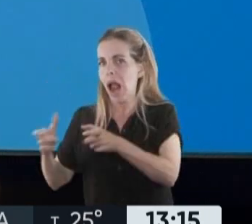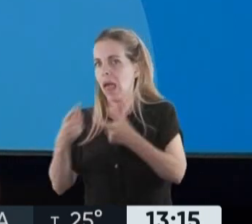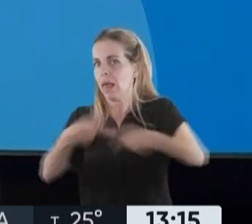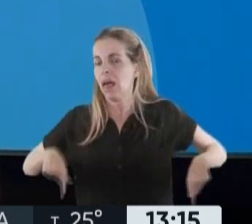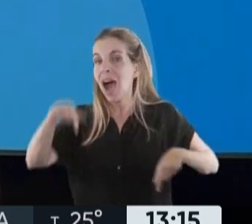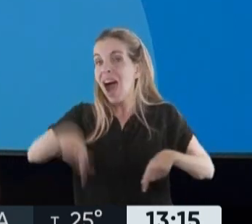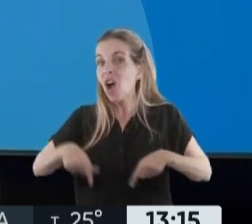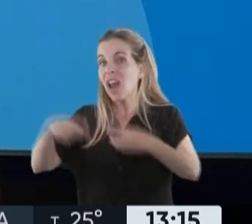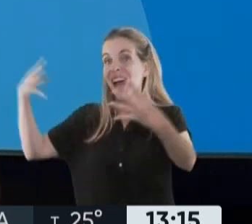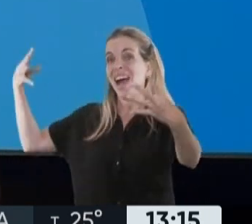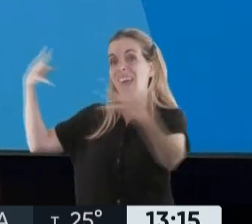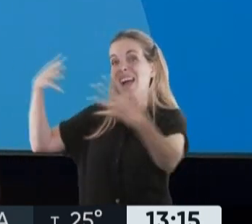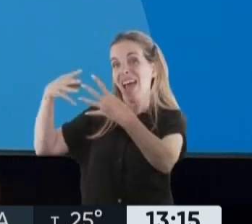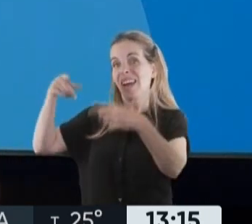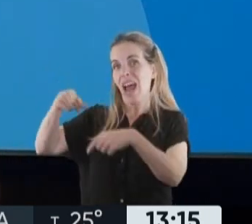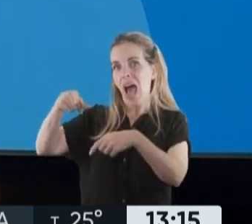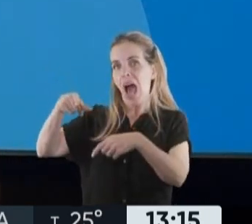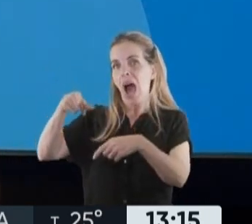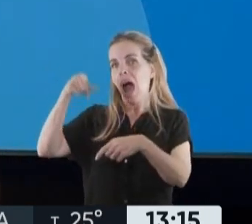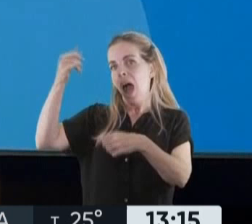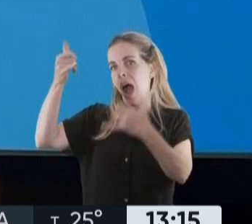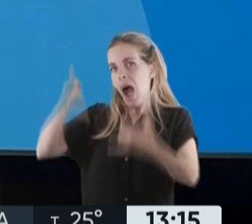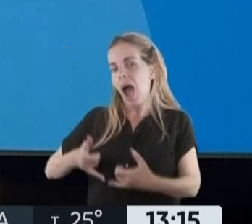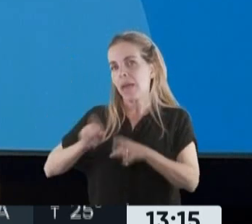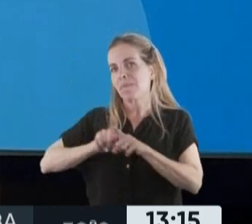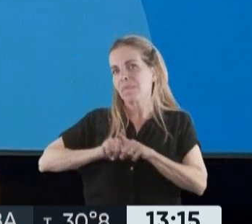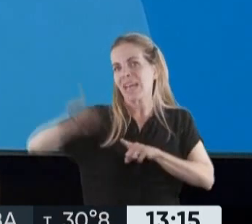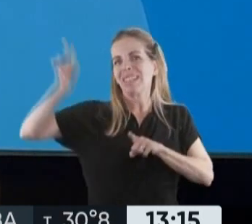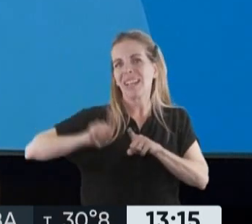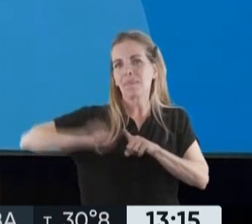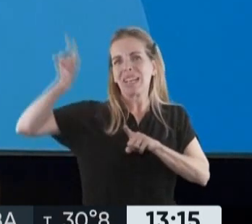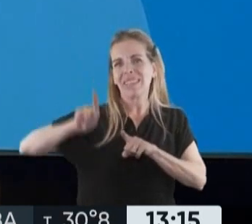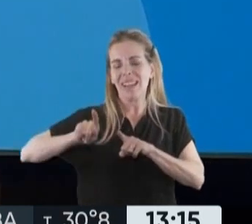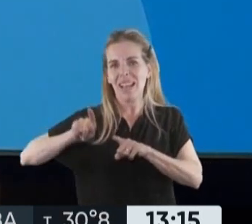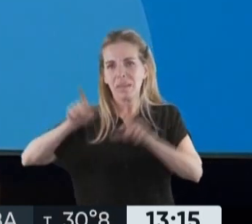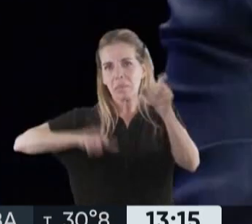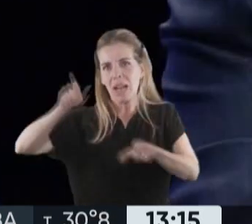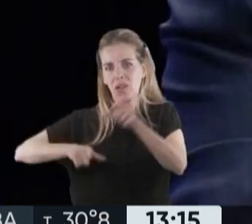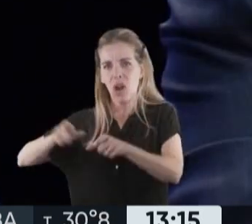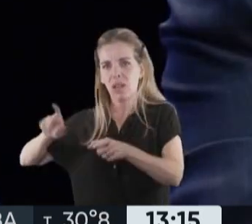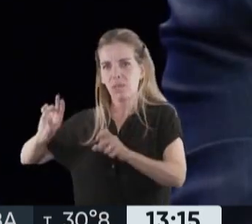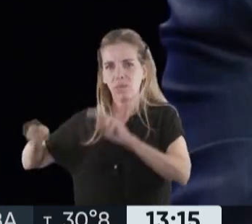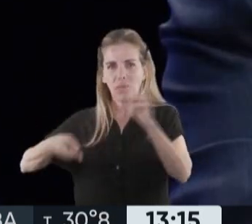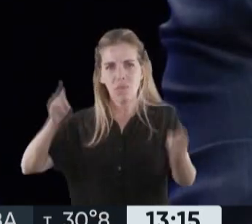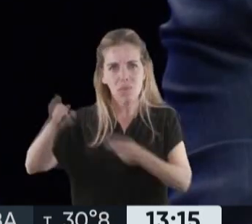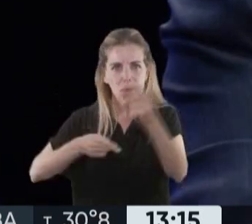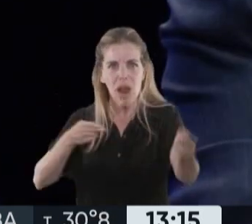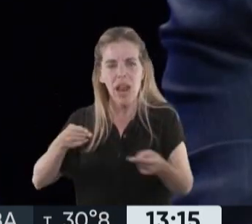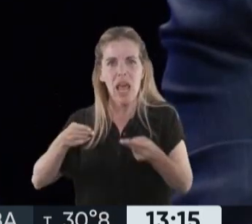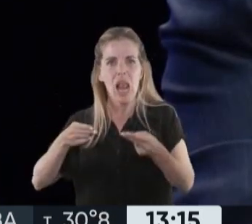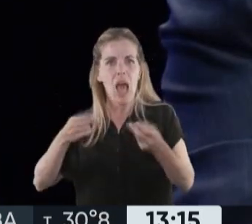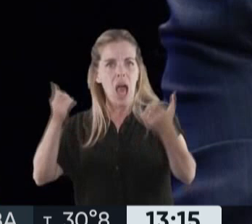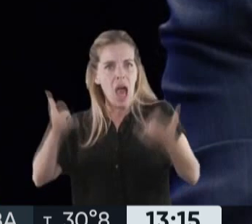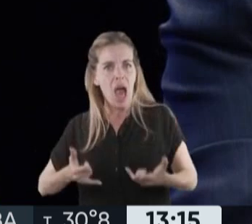Es una guerra donde se disparan misiles, se mata gente, se avanza con